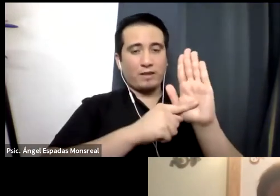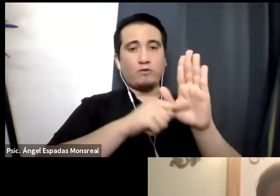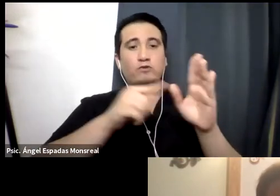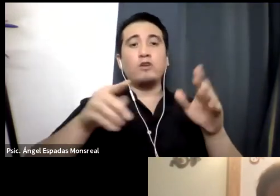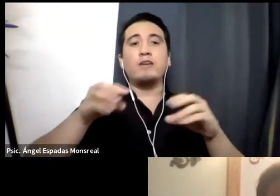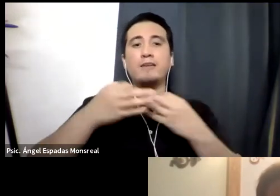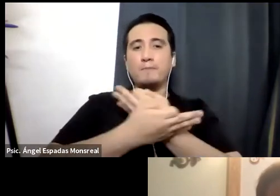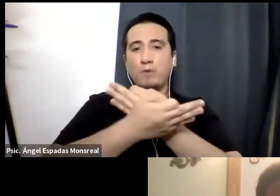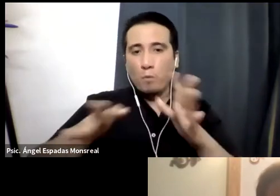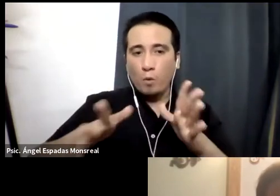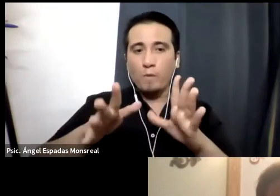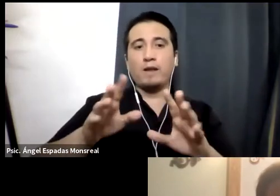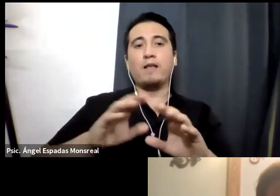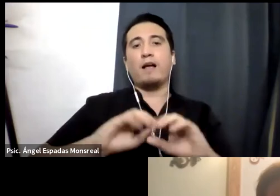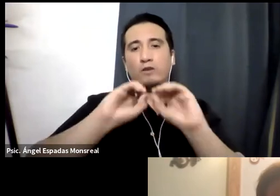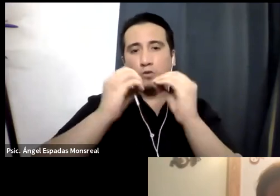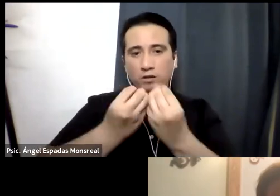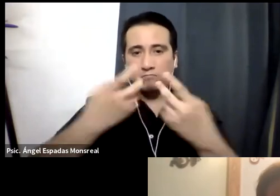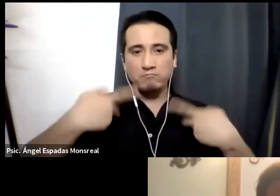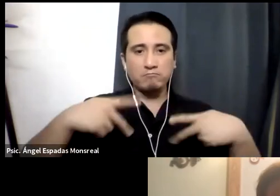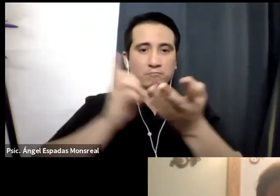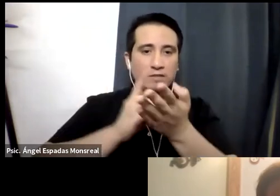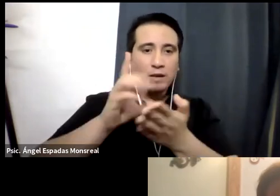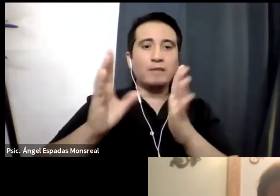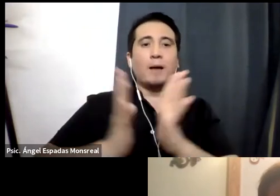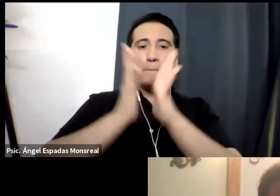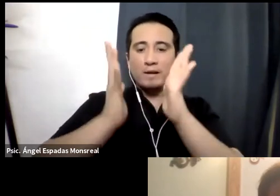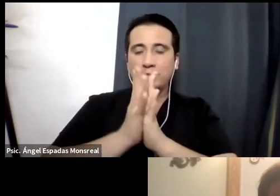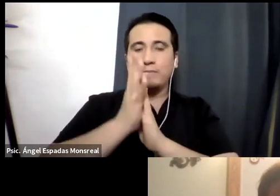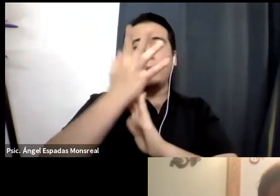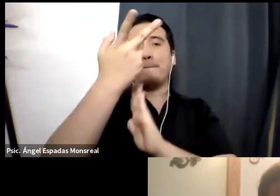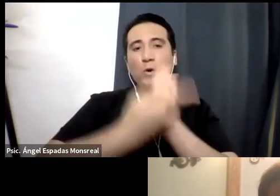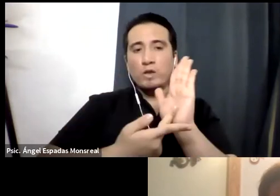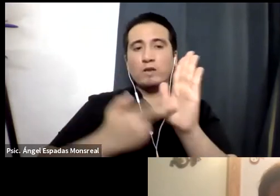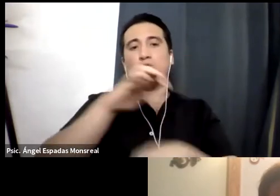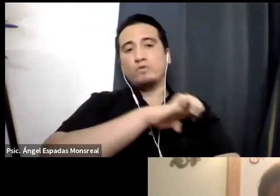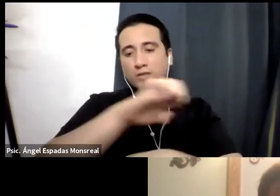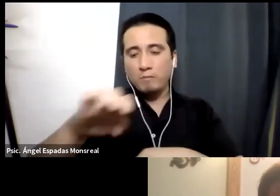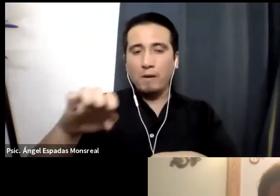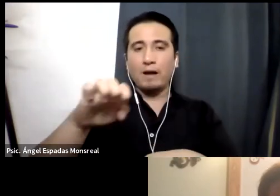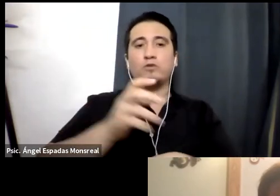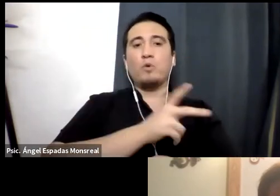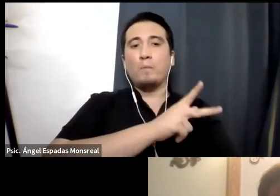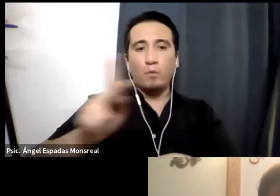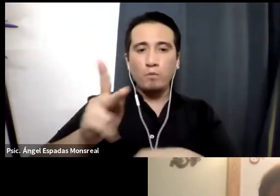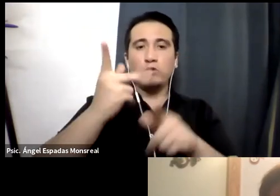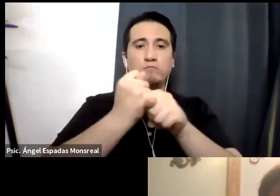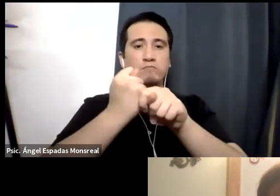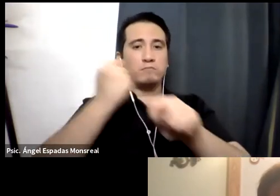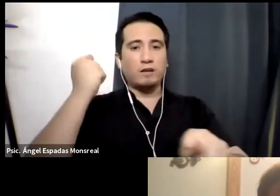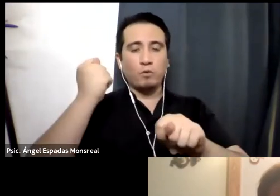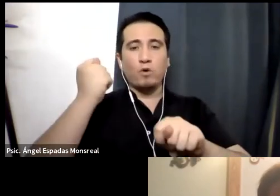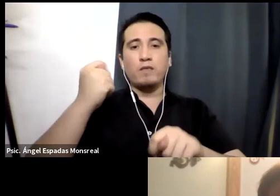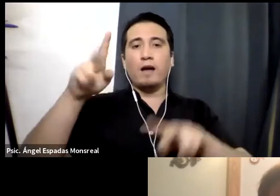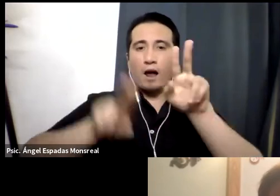las organizaciones de personas con discapacidad a participar en proyectos de espacio público y transporte público a nivel del